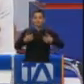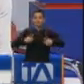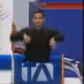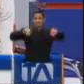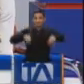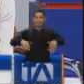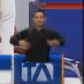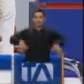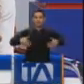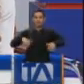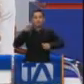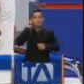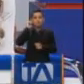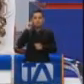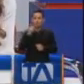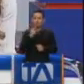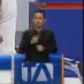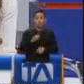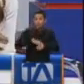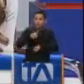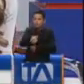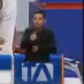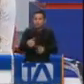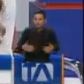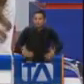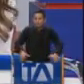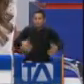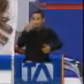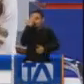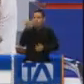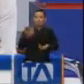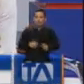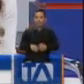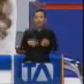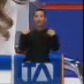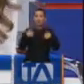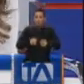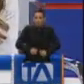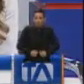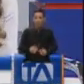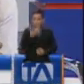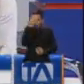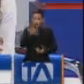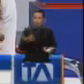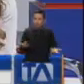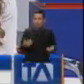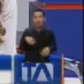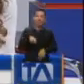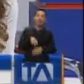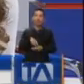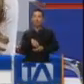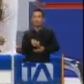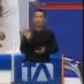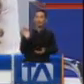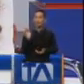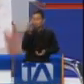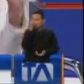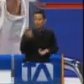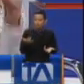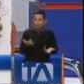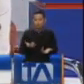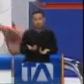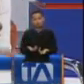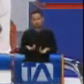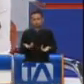aterrada, le oía a las mujeres que comentaban, bueno, es culpa tuya, ¿por qué te pones falda? ¿Por qué te pones ese escote? ¿O por qué caminas de esa forma? No, podemos estar